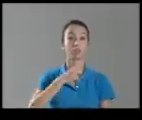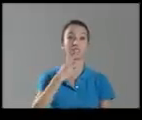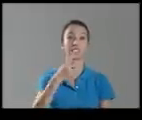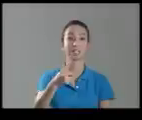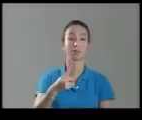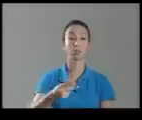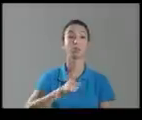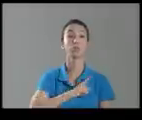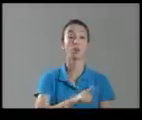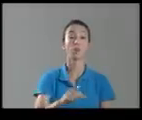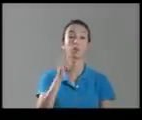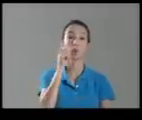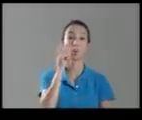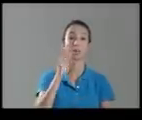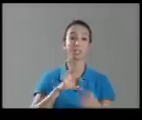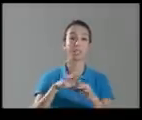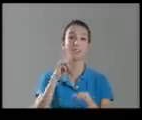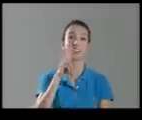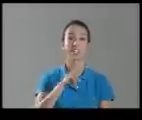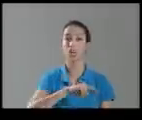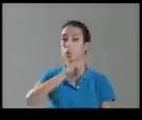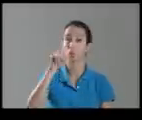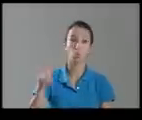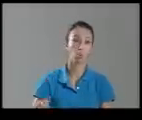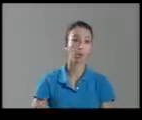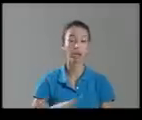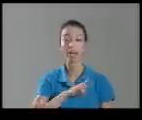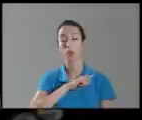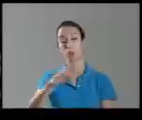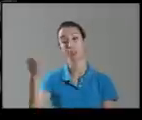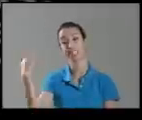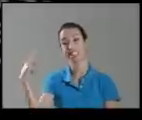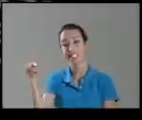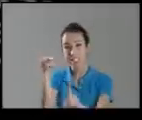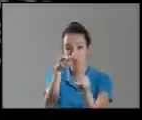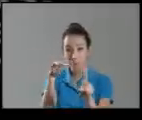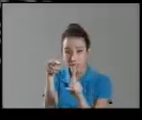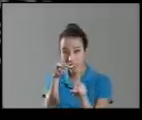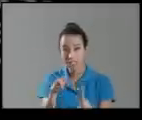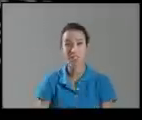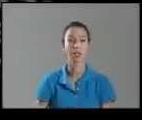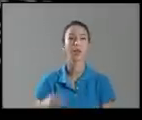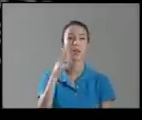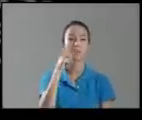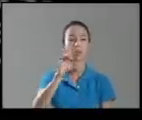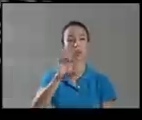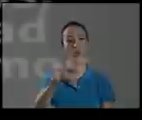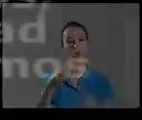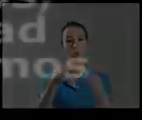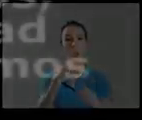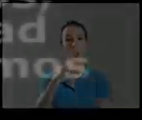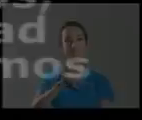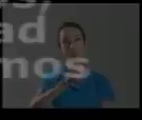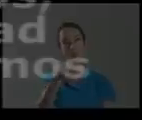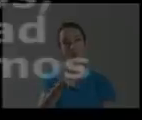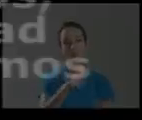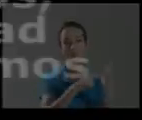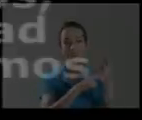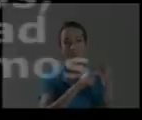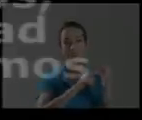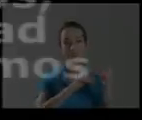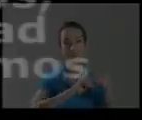Génesis 42:31. Este es 2011, Reina Valera 2011, Génesis 42. Y nosotros les dijimos, somos hombres de verdad, nunca